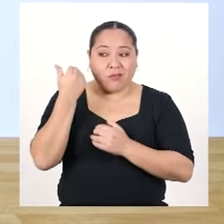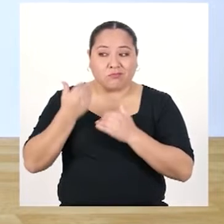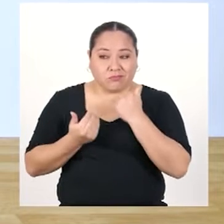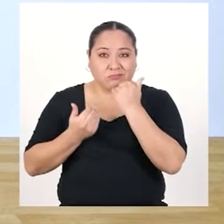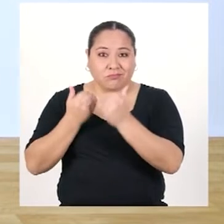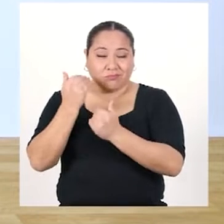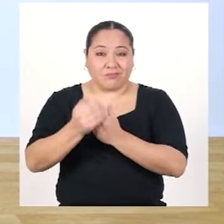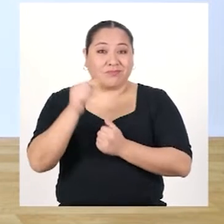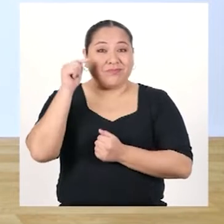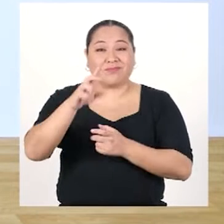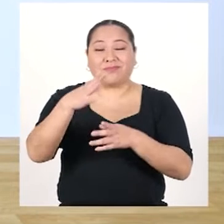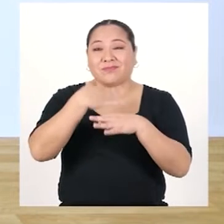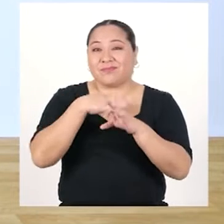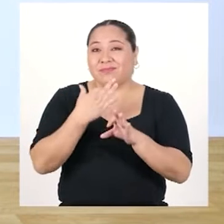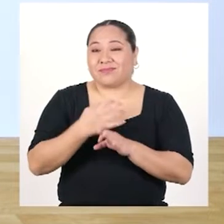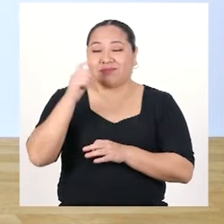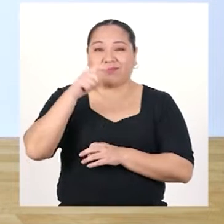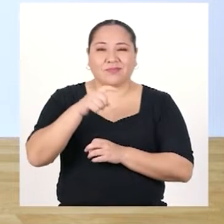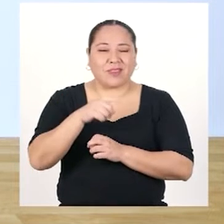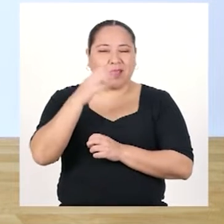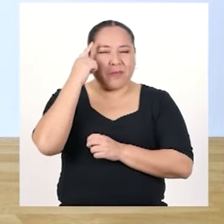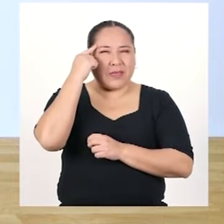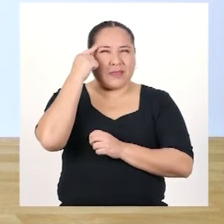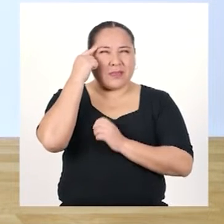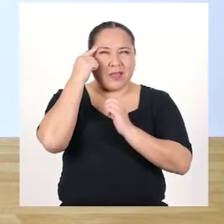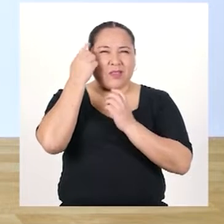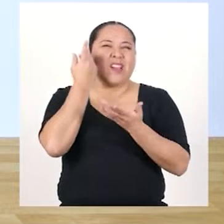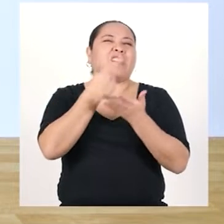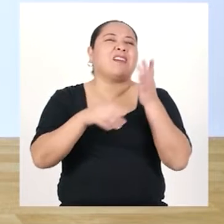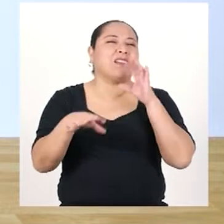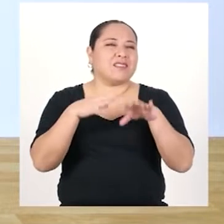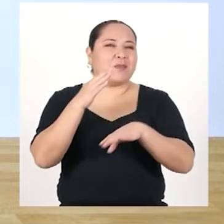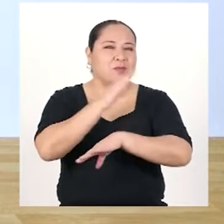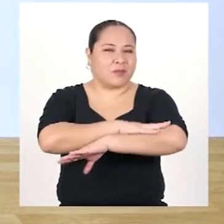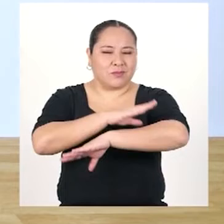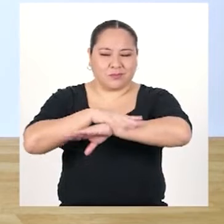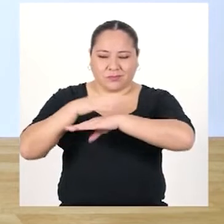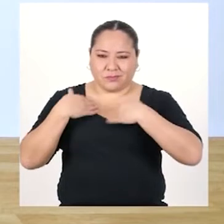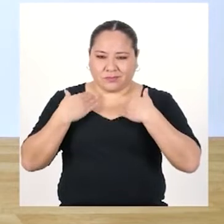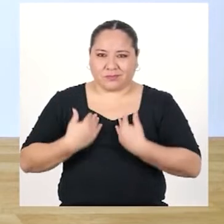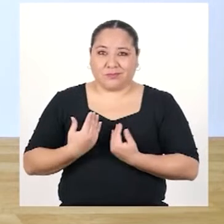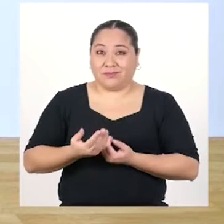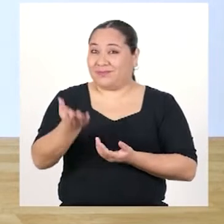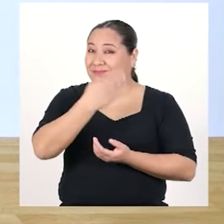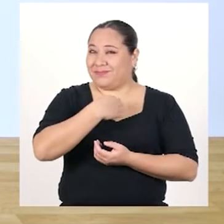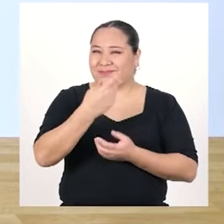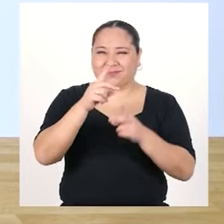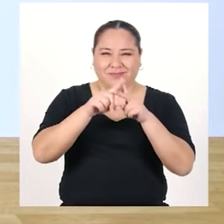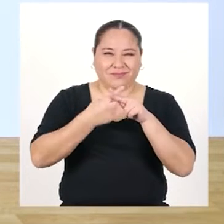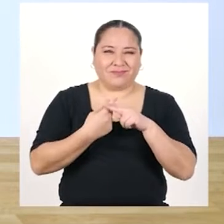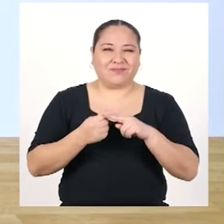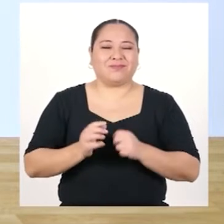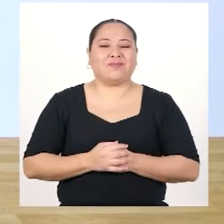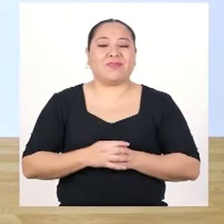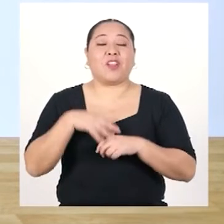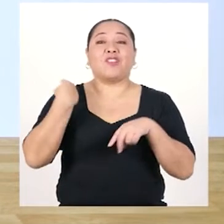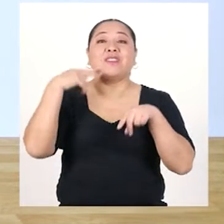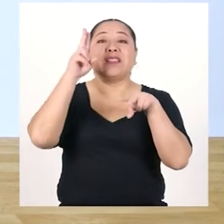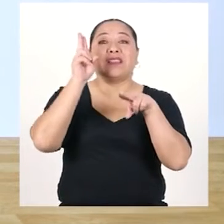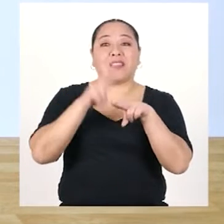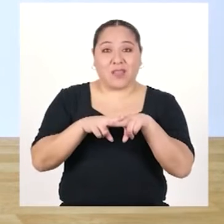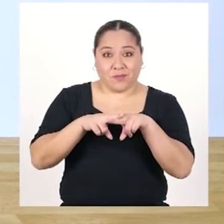secuencia. De esta manera tendremos total conciencia de lo que estamos trabajando. Sígueme, vamos a comenzar. Nos